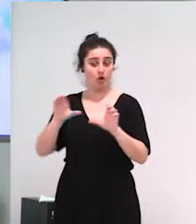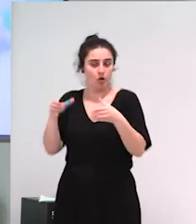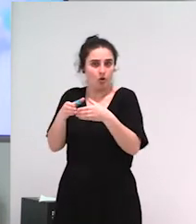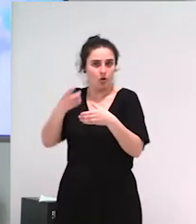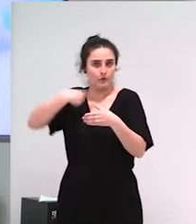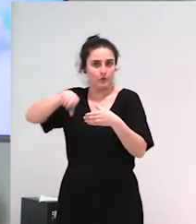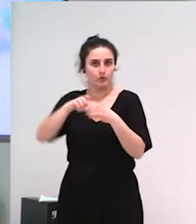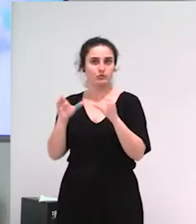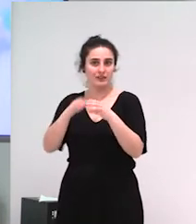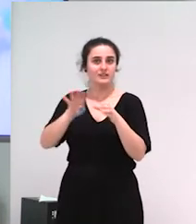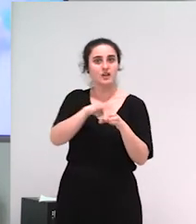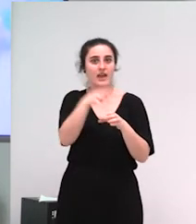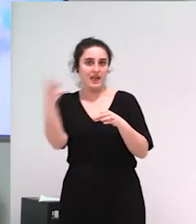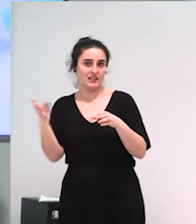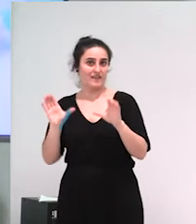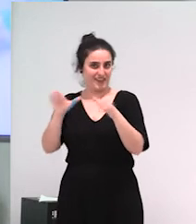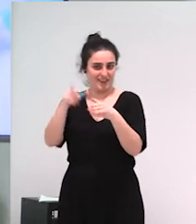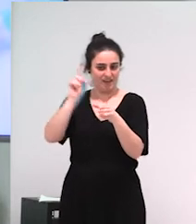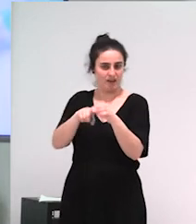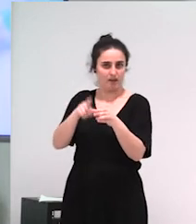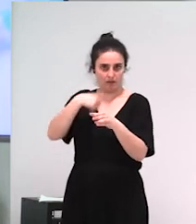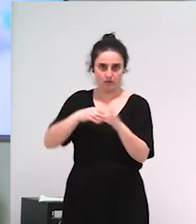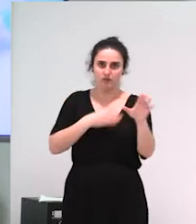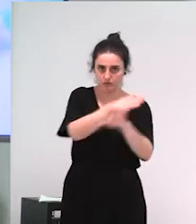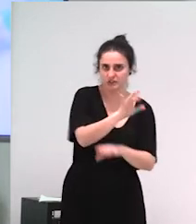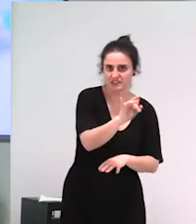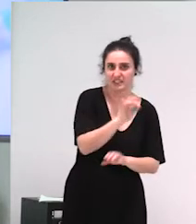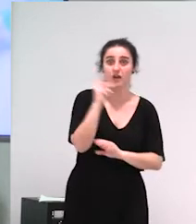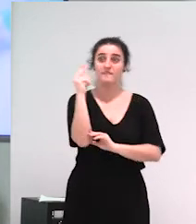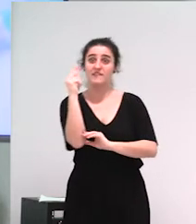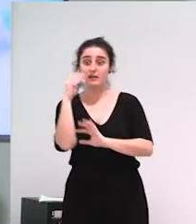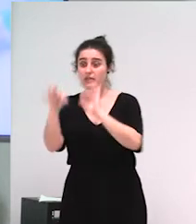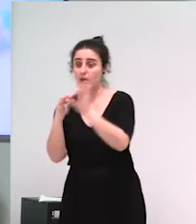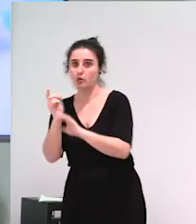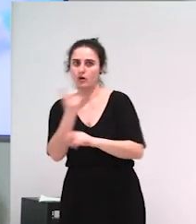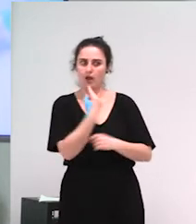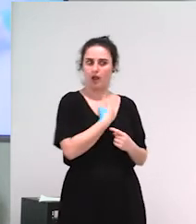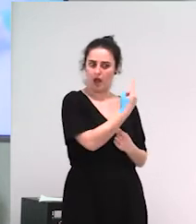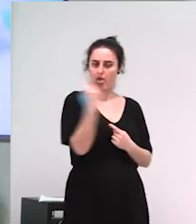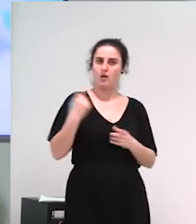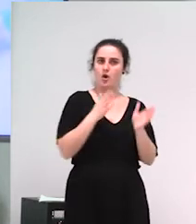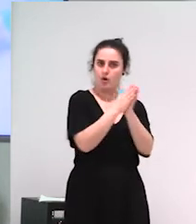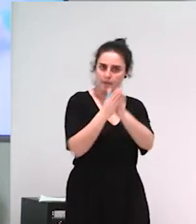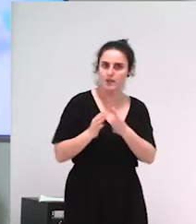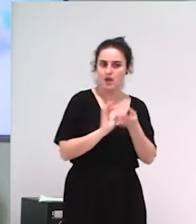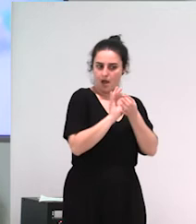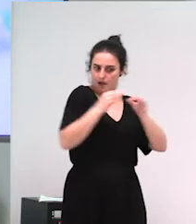éramos personas del colectivo LGTB y obviamente íbamos a ir, no organizadas como Fridays, cada uno con nuestras amigas, compañeras, lo que fuera, y